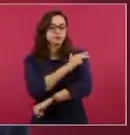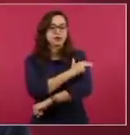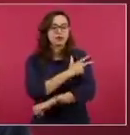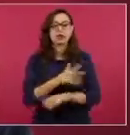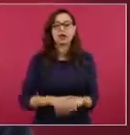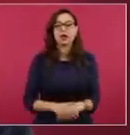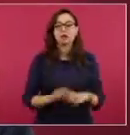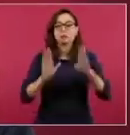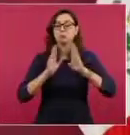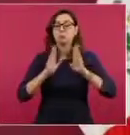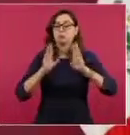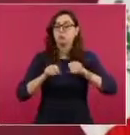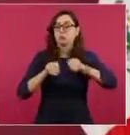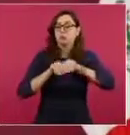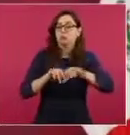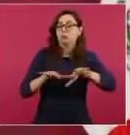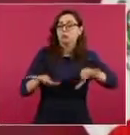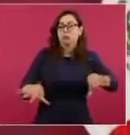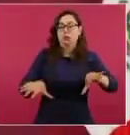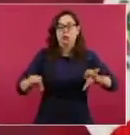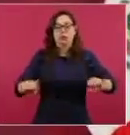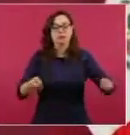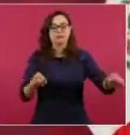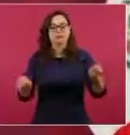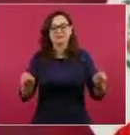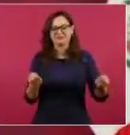si no somos iguales.